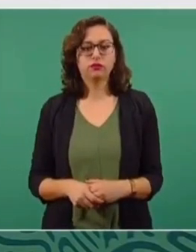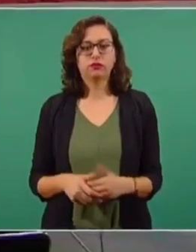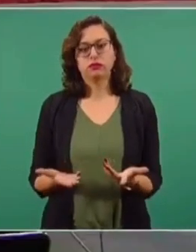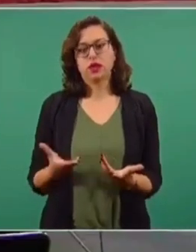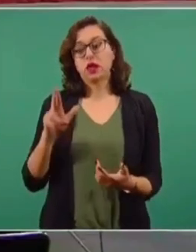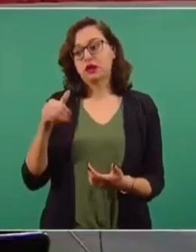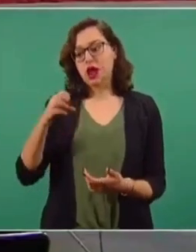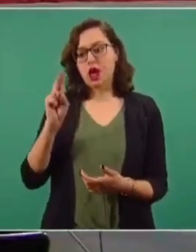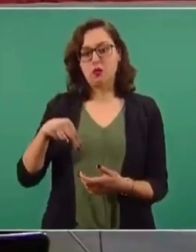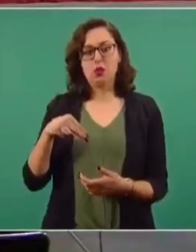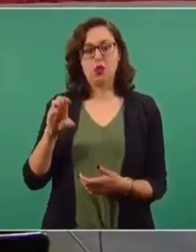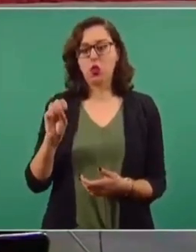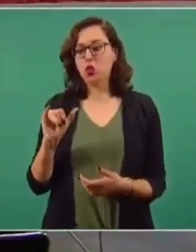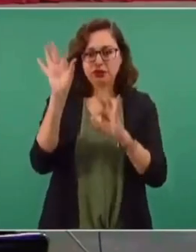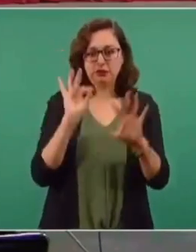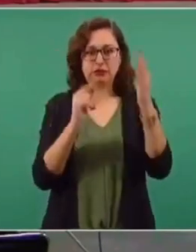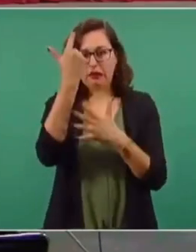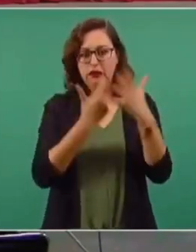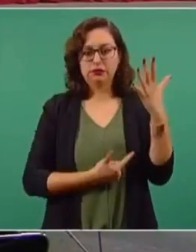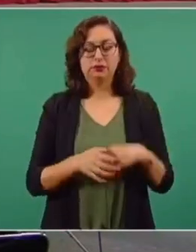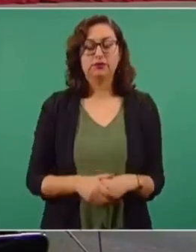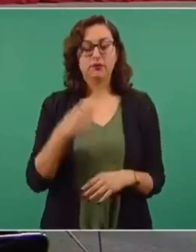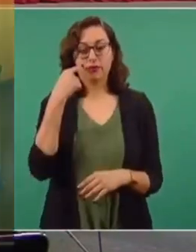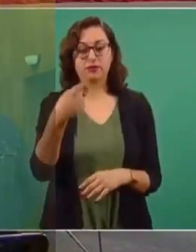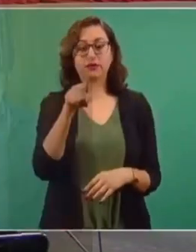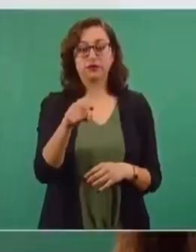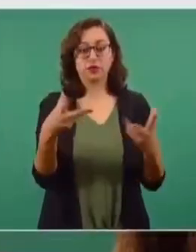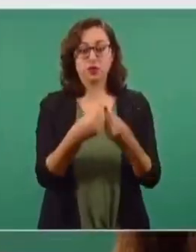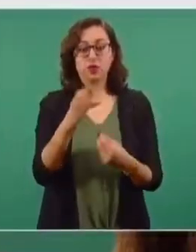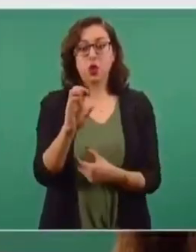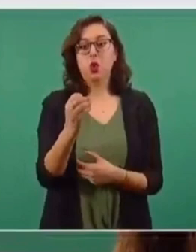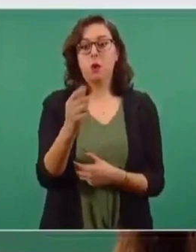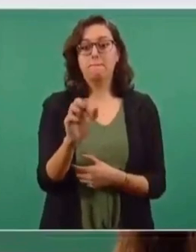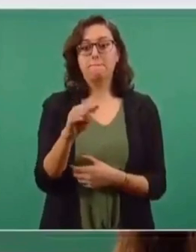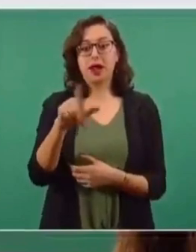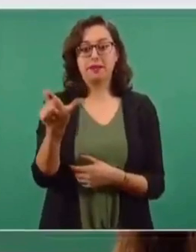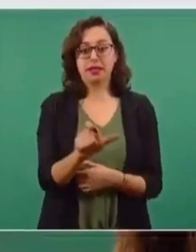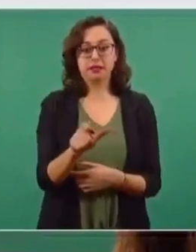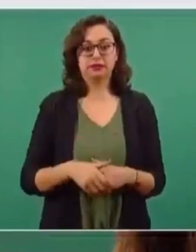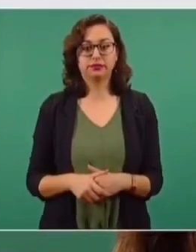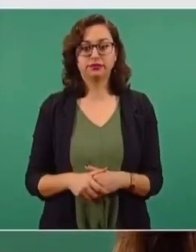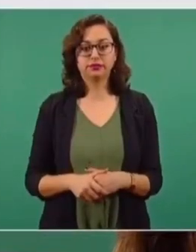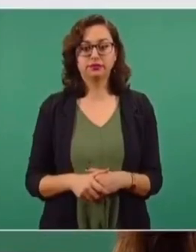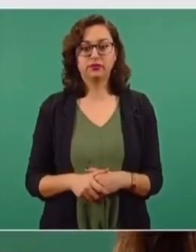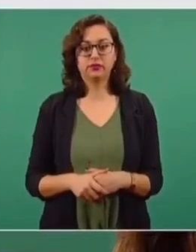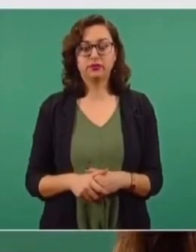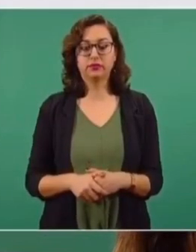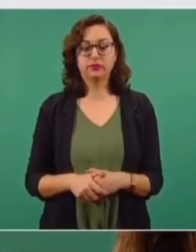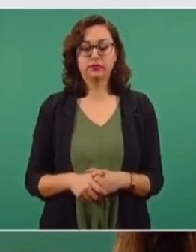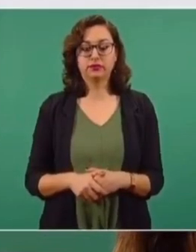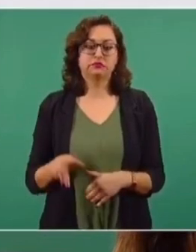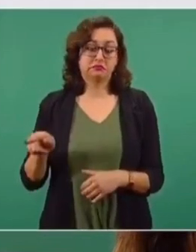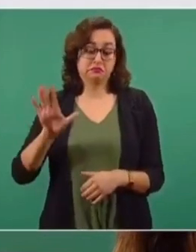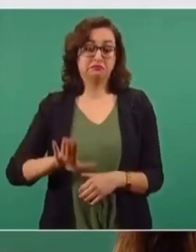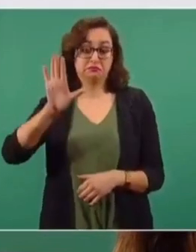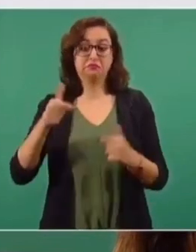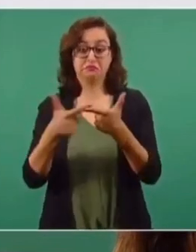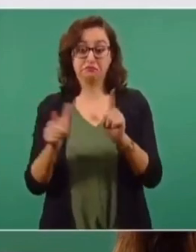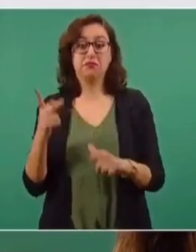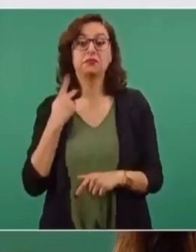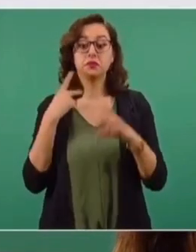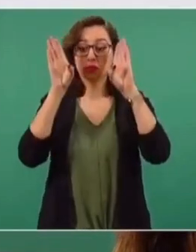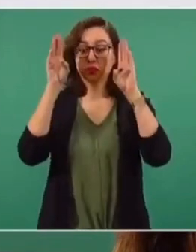José Ramón Cosío es promotor de los amparos. Ah, mire, este es de Coparmex, que es como el sector de un partido político